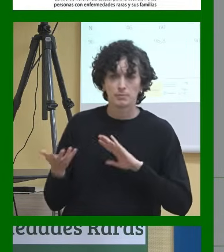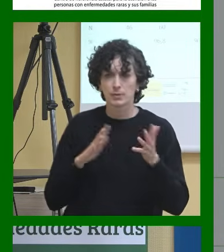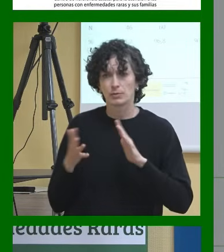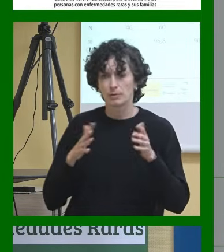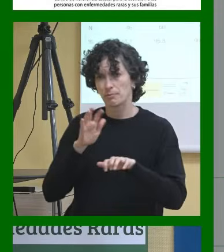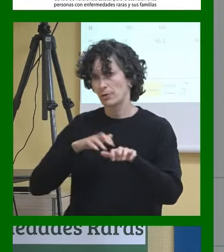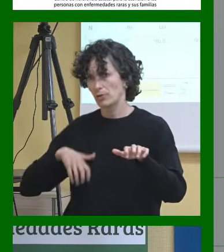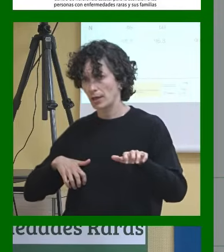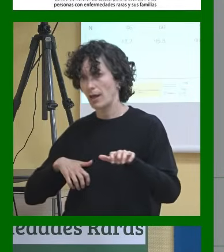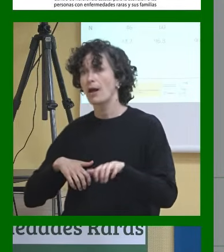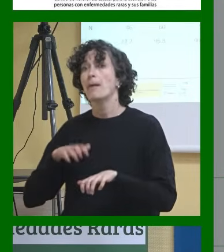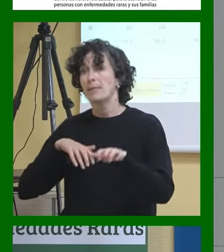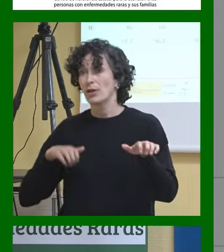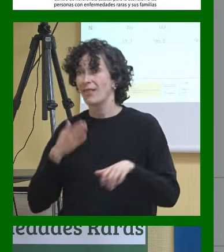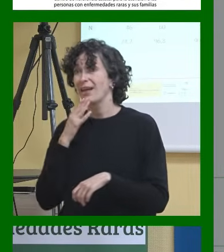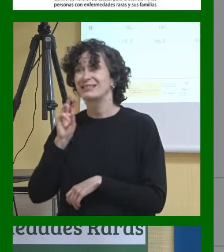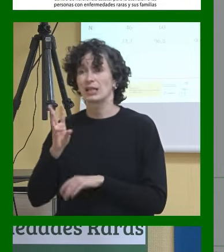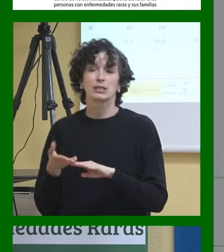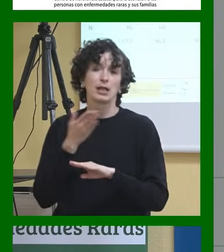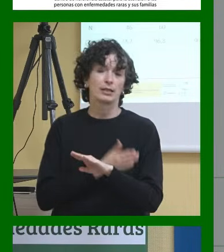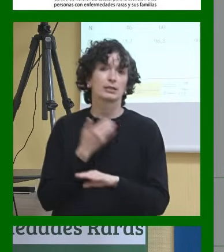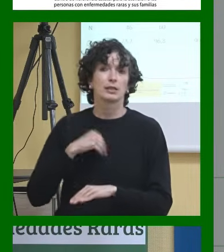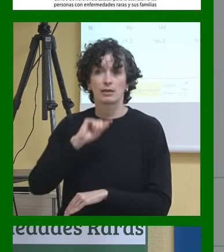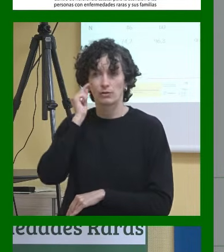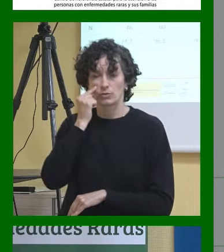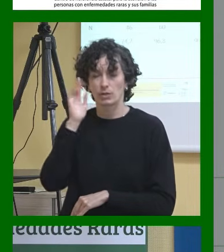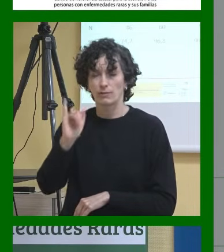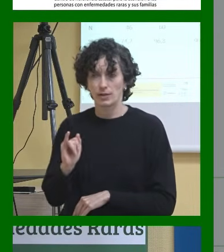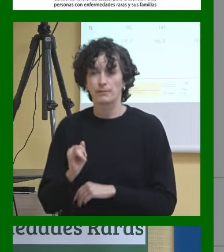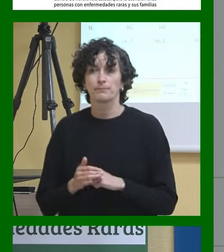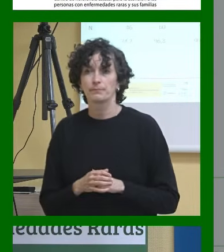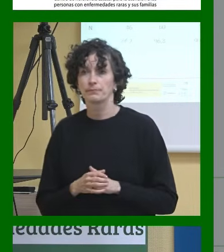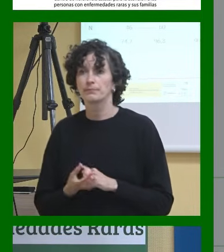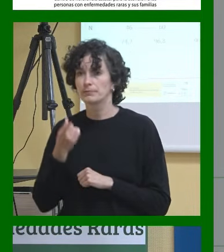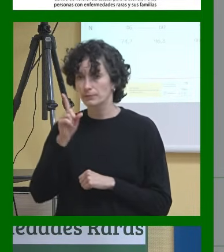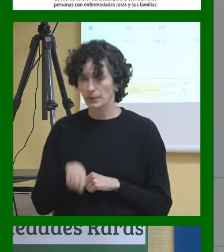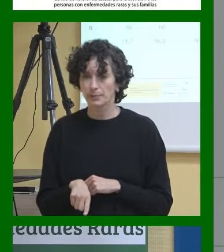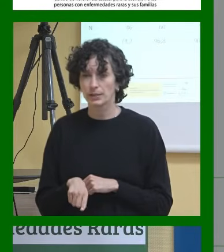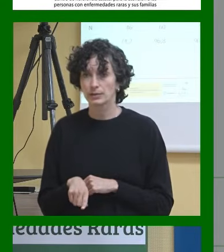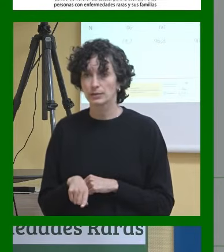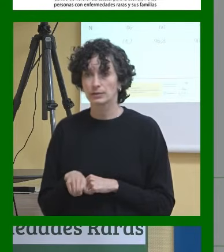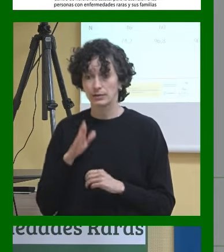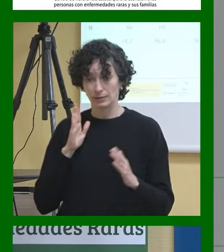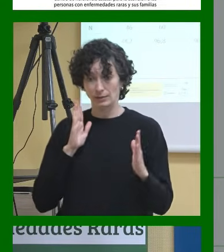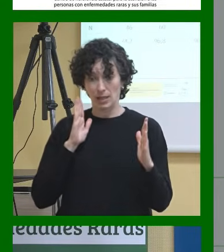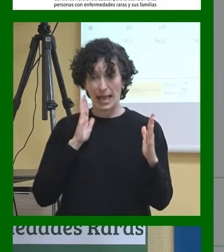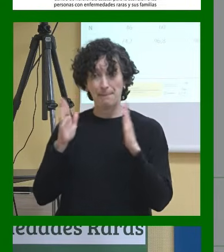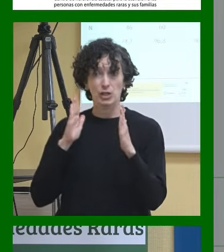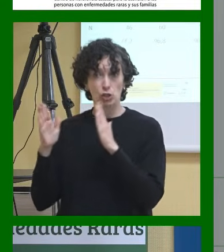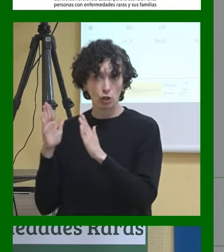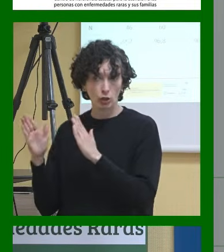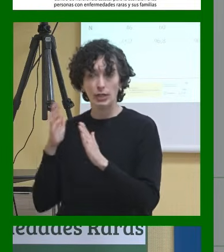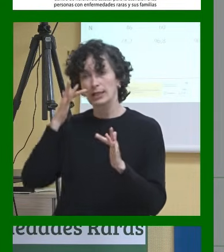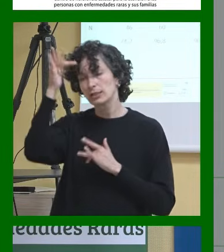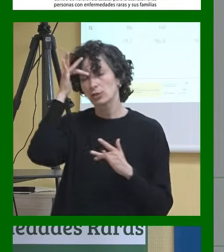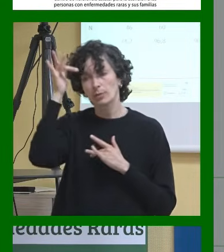La gran mayoría antes de los 3 años ya estaban diagnosticados. También recogimos durante esos episodios qué